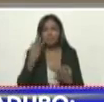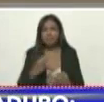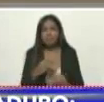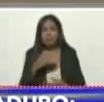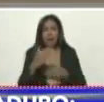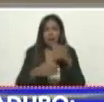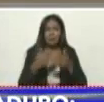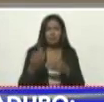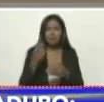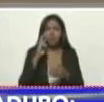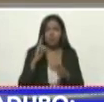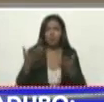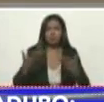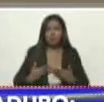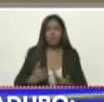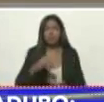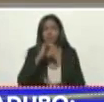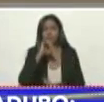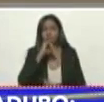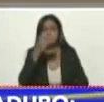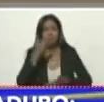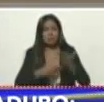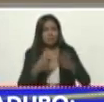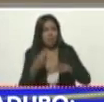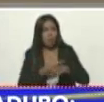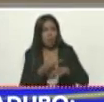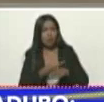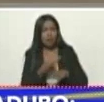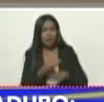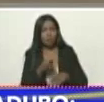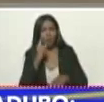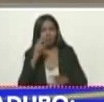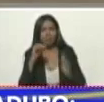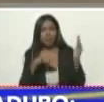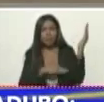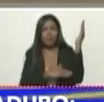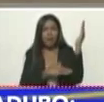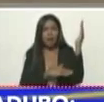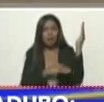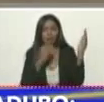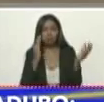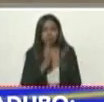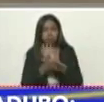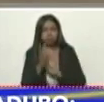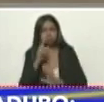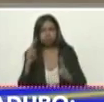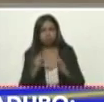que recibo informe de la gobernadora Carmen Meléndez, el desastre que encontró ahí.